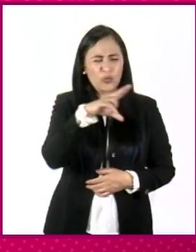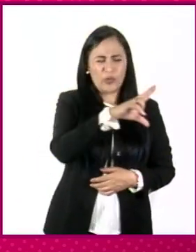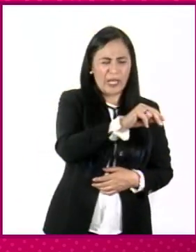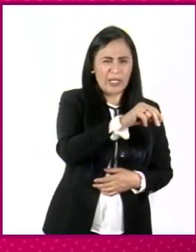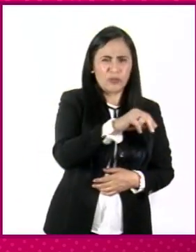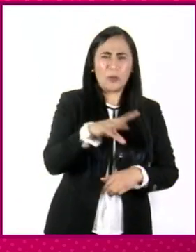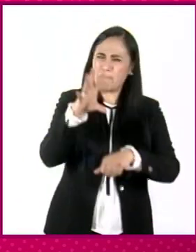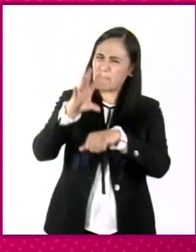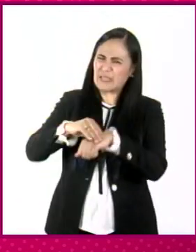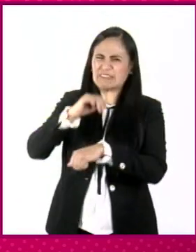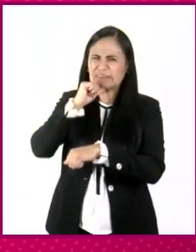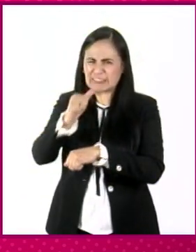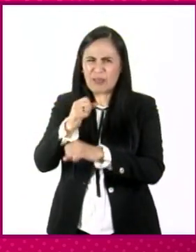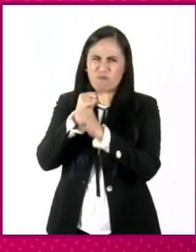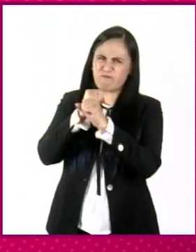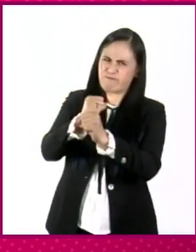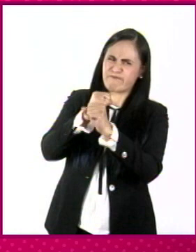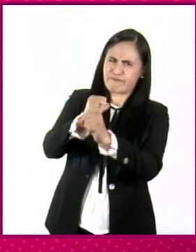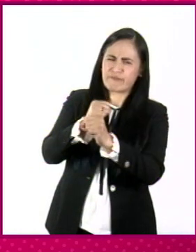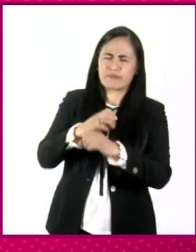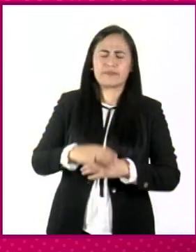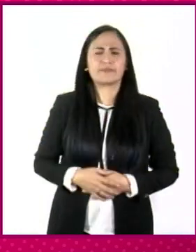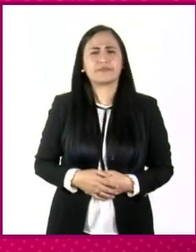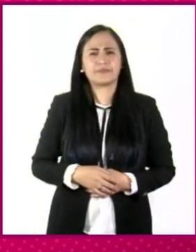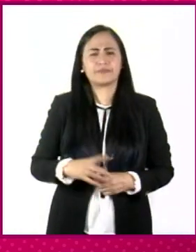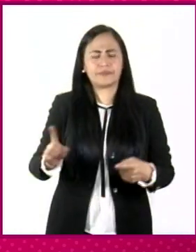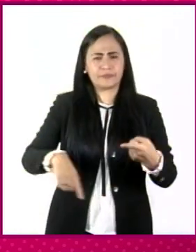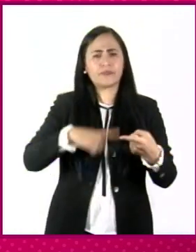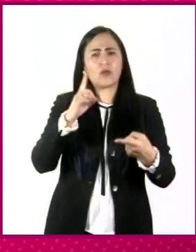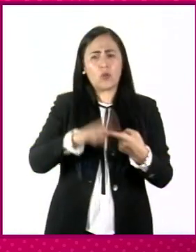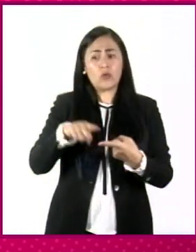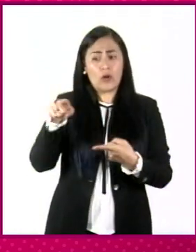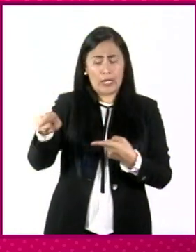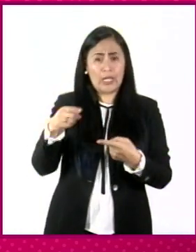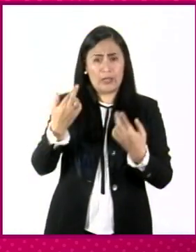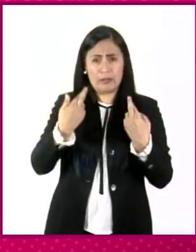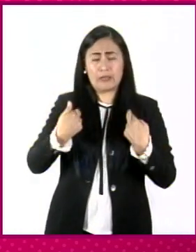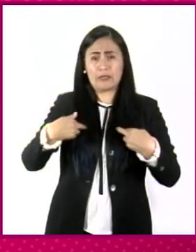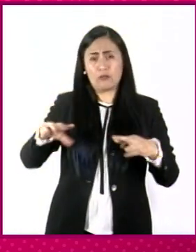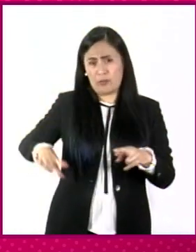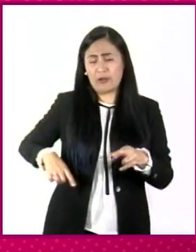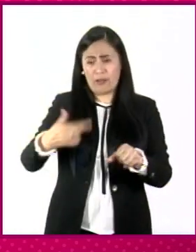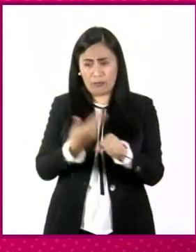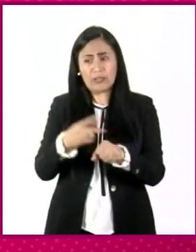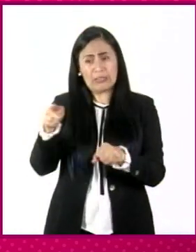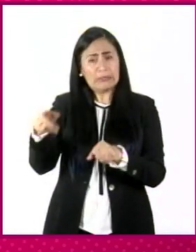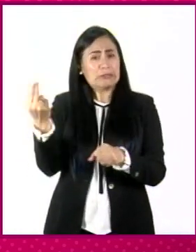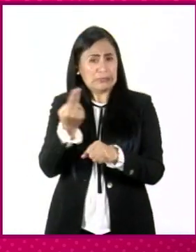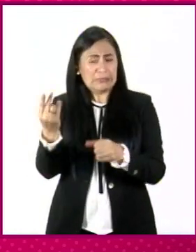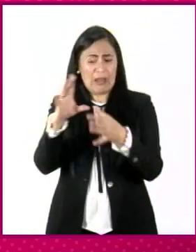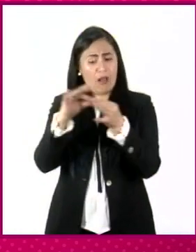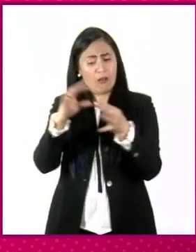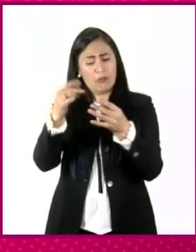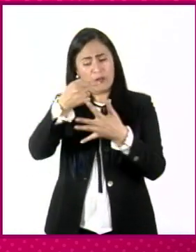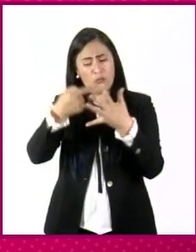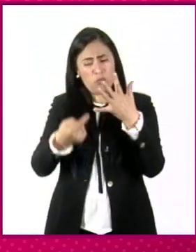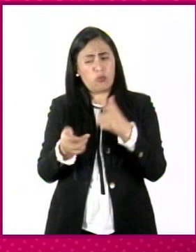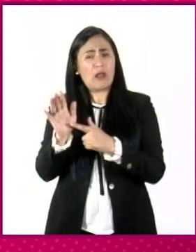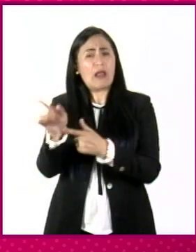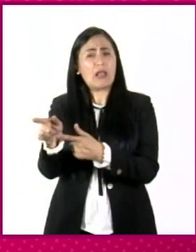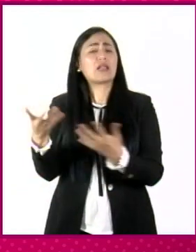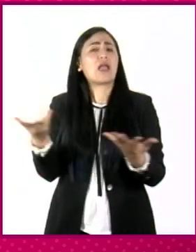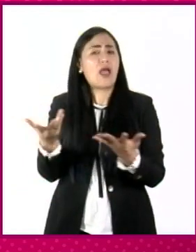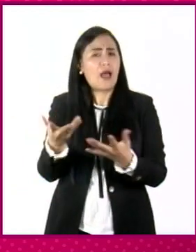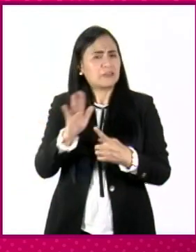los representantes políticos. Una es permitir la rendición de cuentas de los gobernantes, la otra es